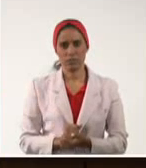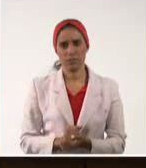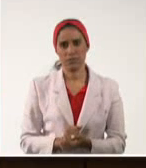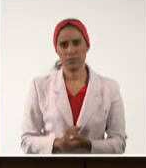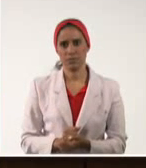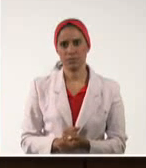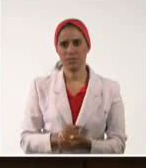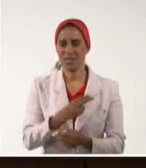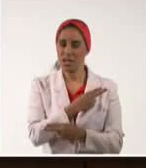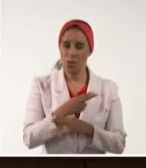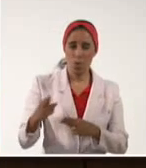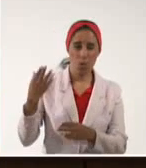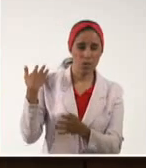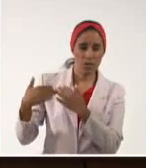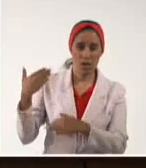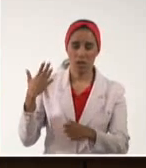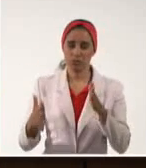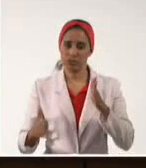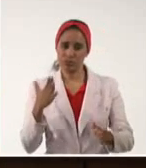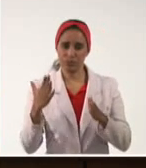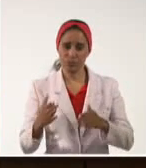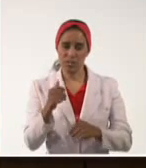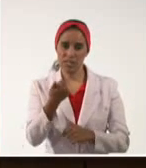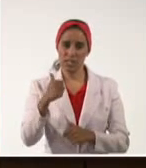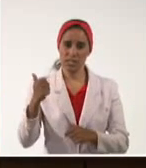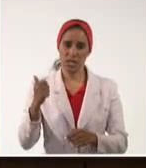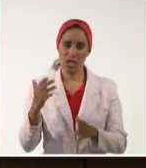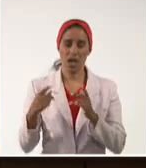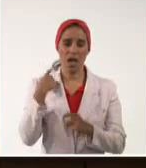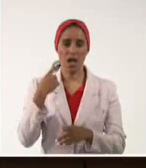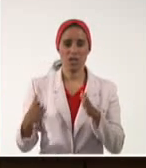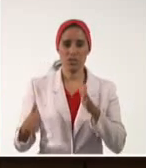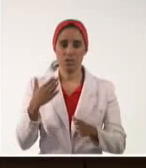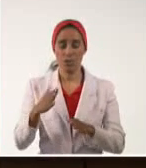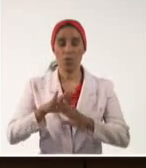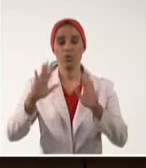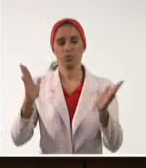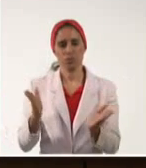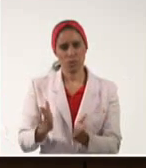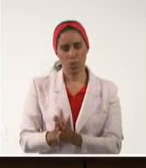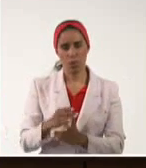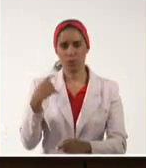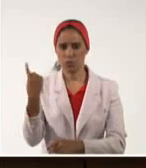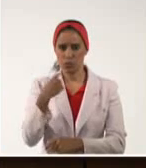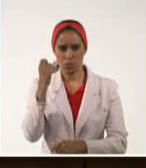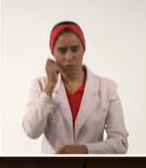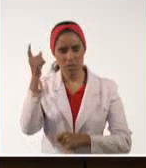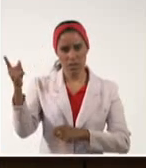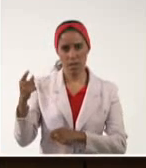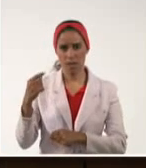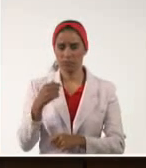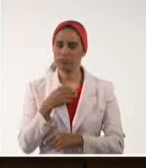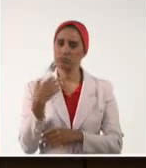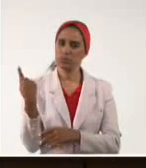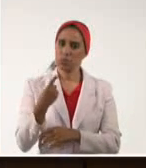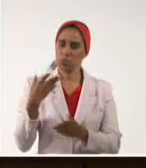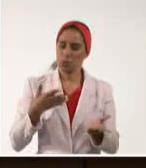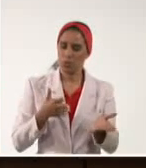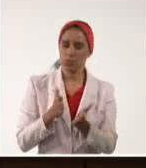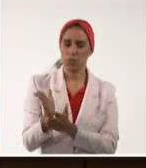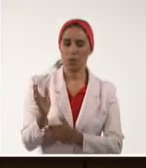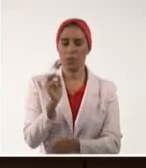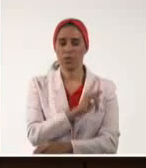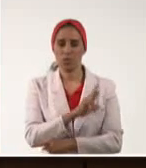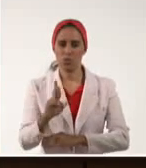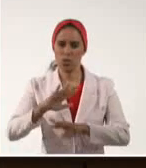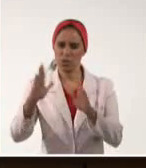heroica generación del centenario del natalicio del apóstol, cuyas ideas nos siguen inspirando. Y es la revolución de todos